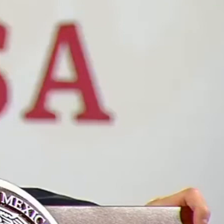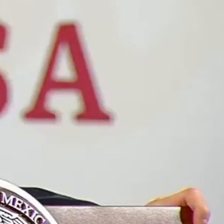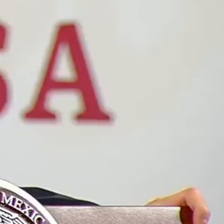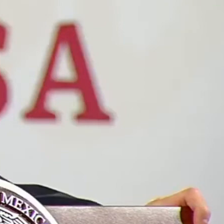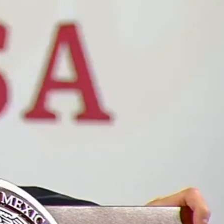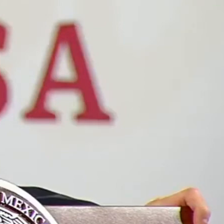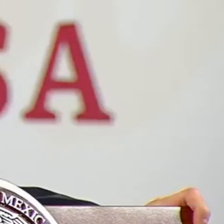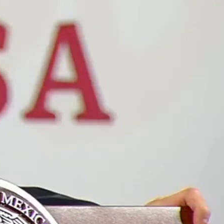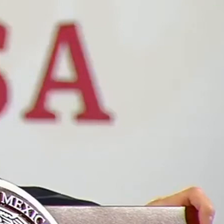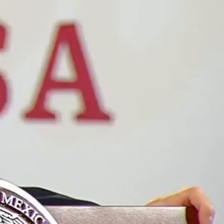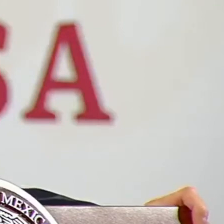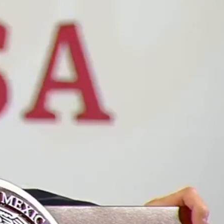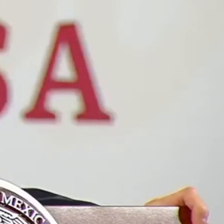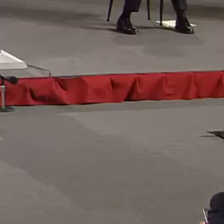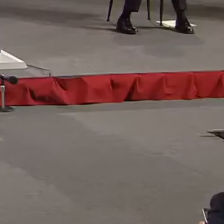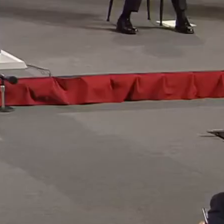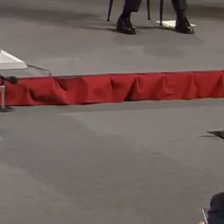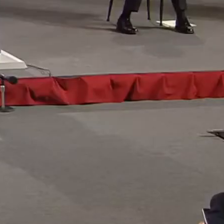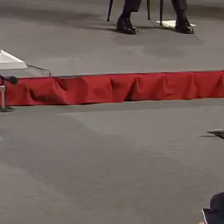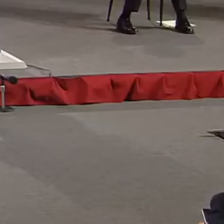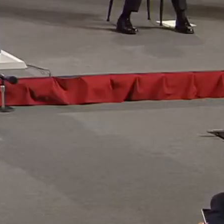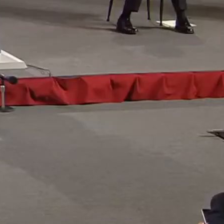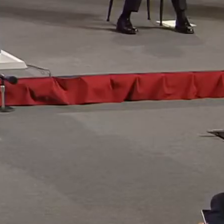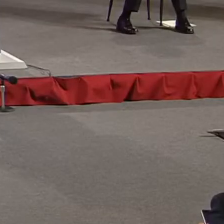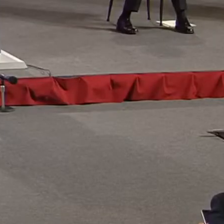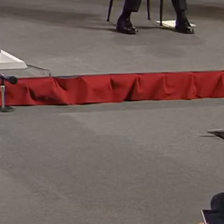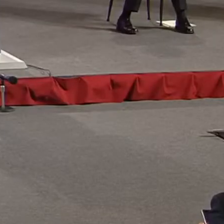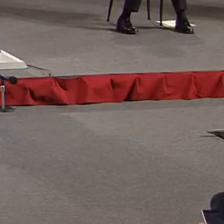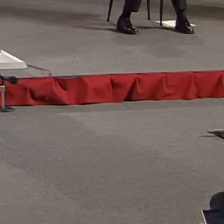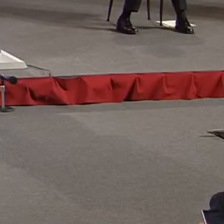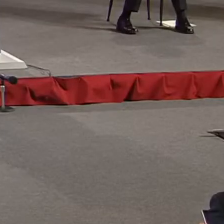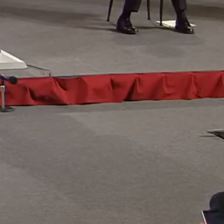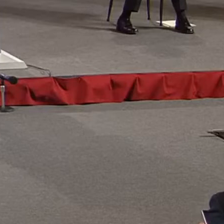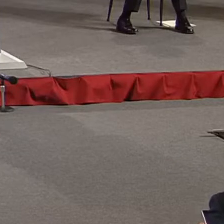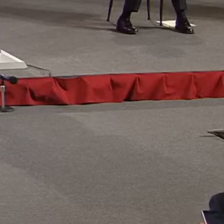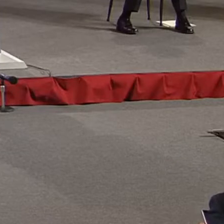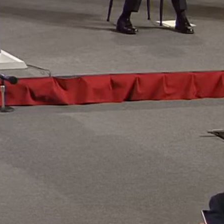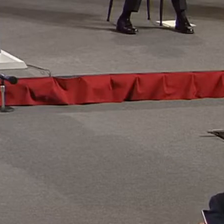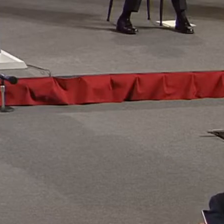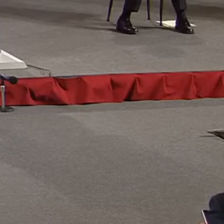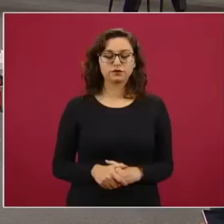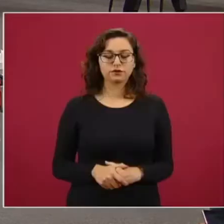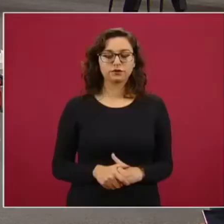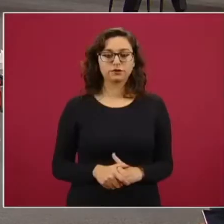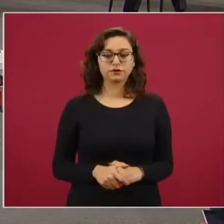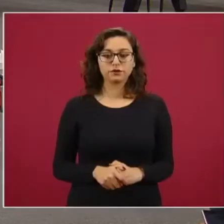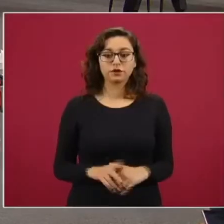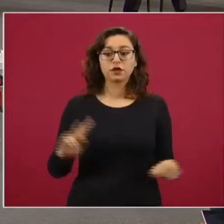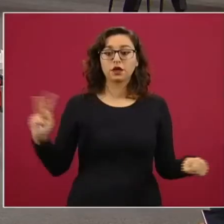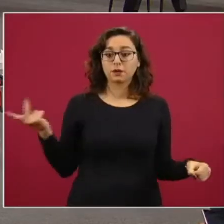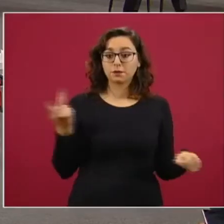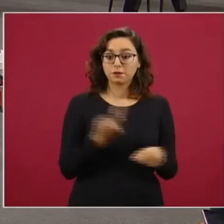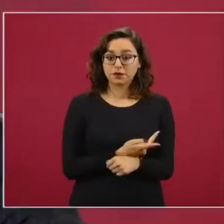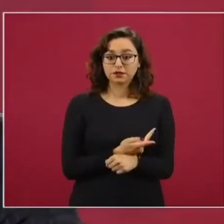se pudo encontrar el diagnóstico por laboratorio. Una de las razones más frecuentes es que la carga